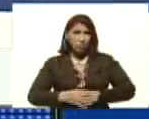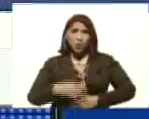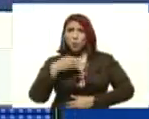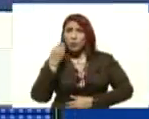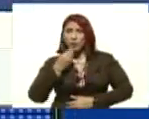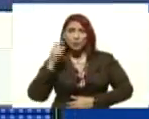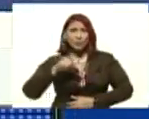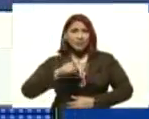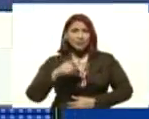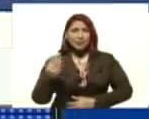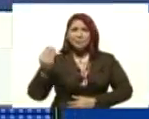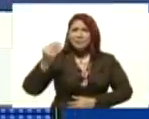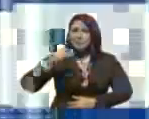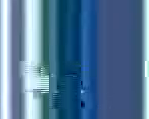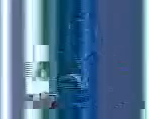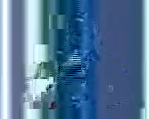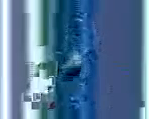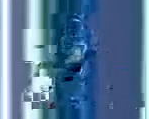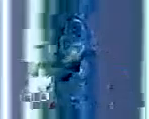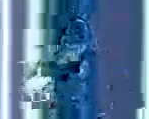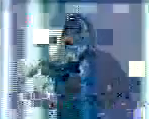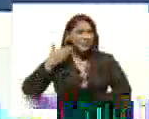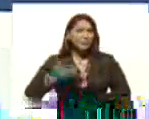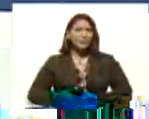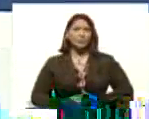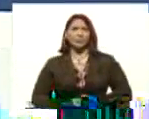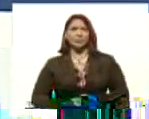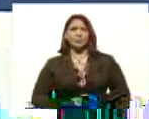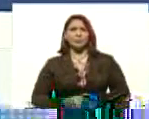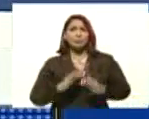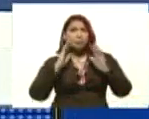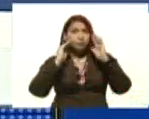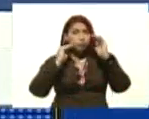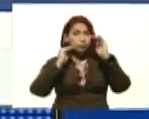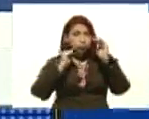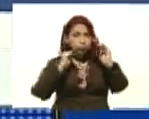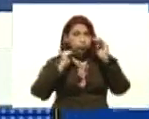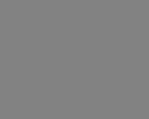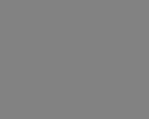juventud necesita mejor y más atención.